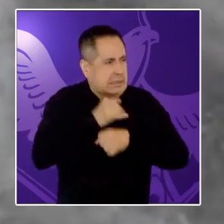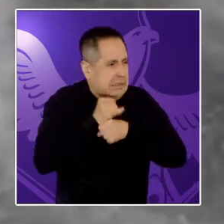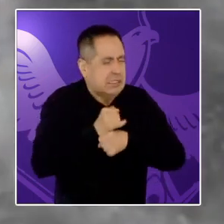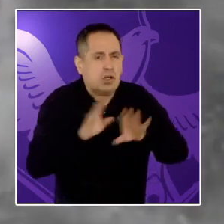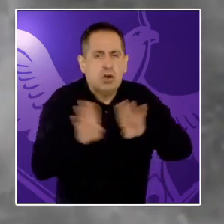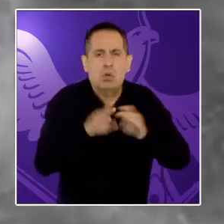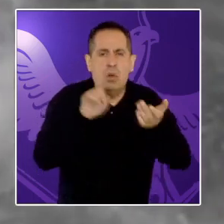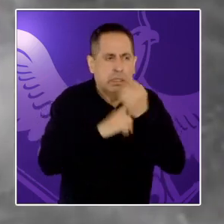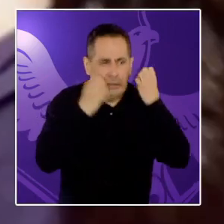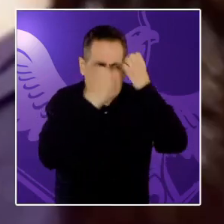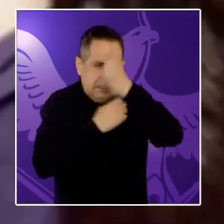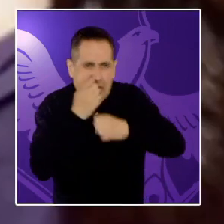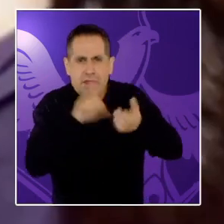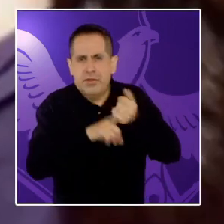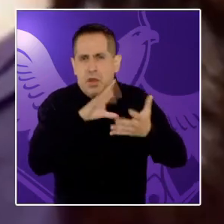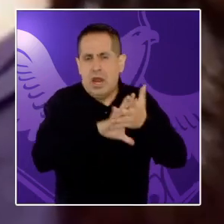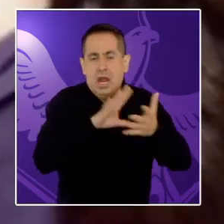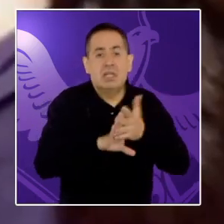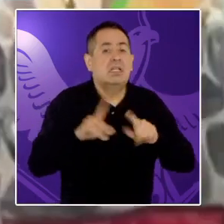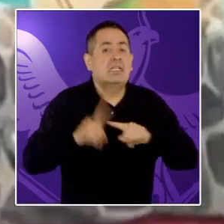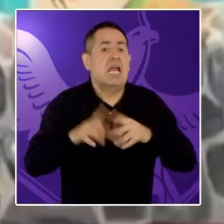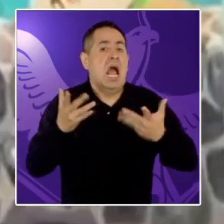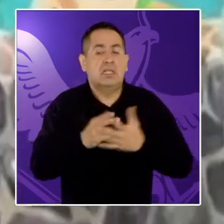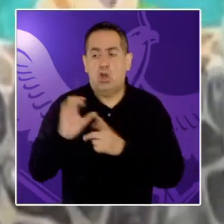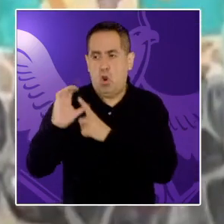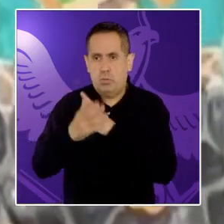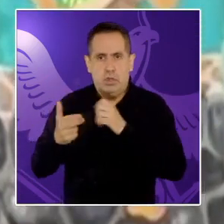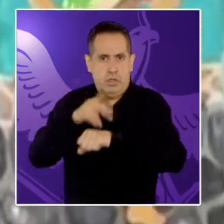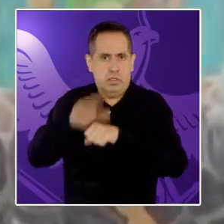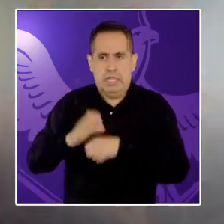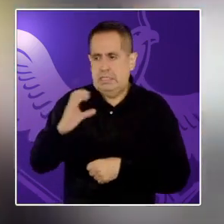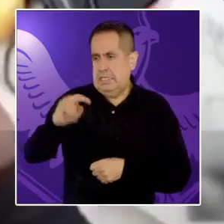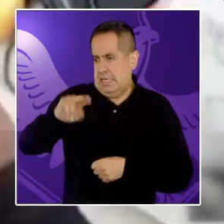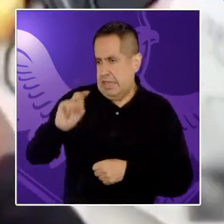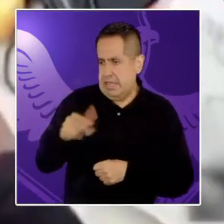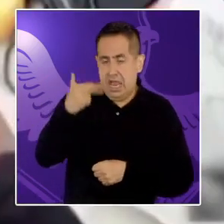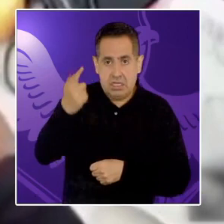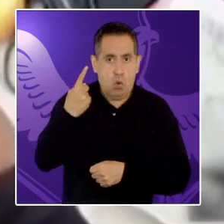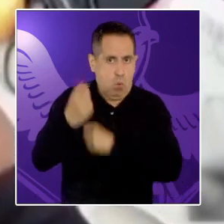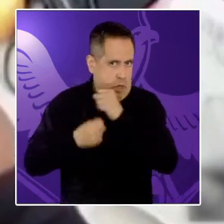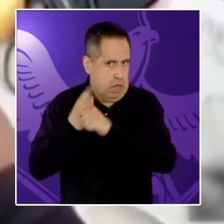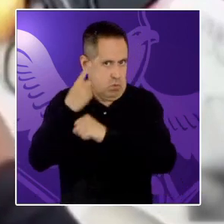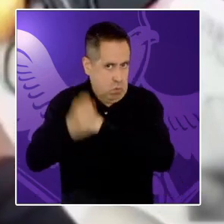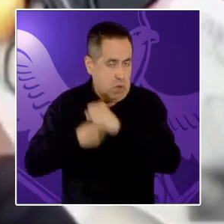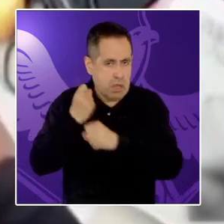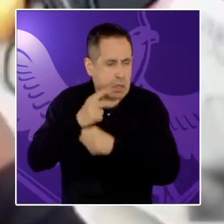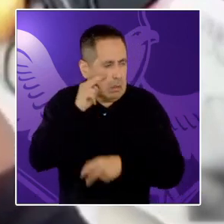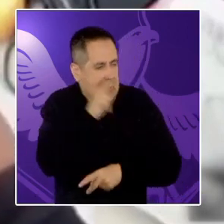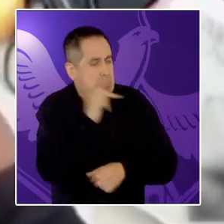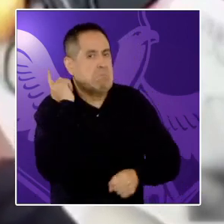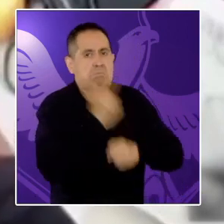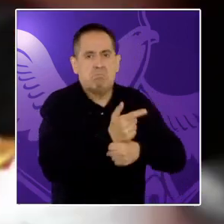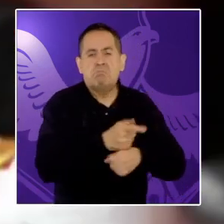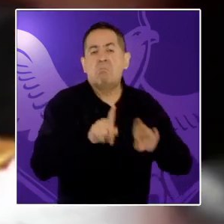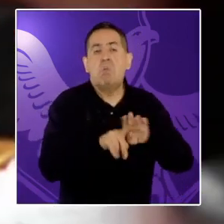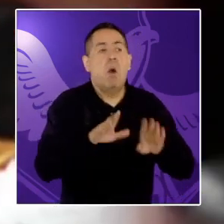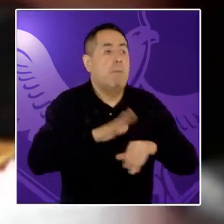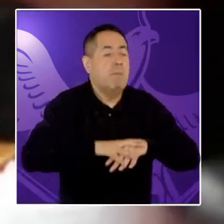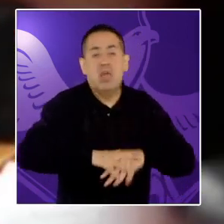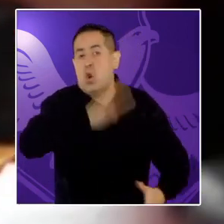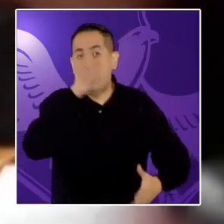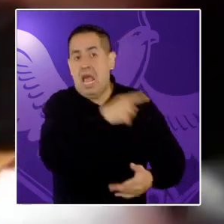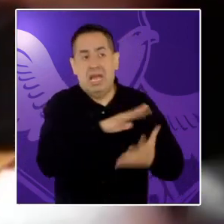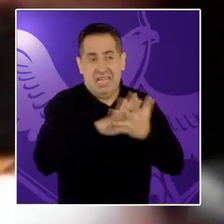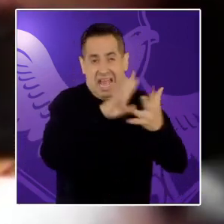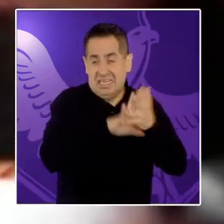Penitenciario. El último diagnóstico nacional de supervisión penitenciaria, que lo realiza la Comisión Nacional de los Derechos Humanos cada año,